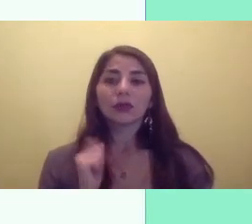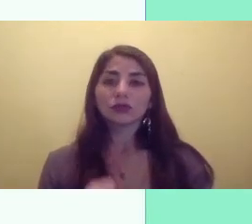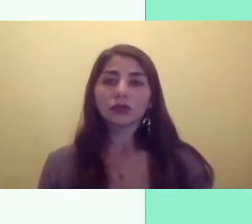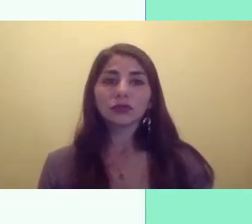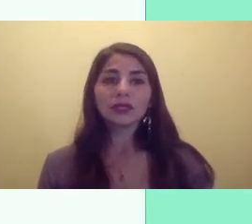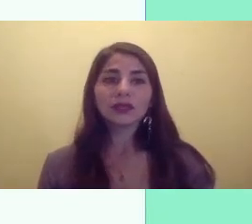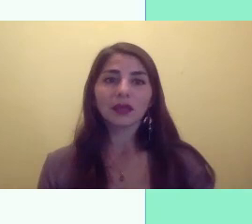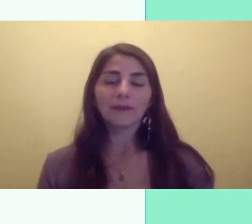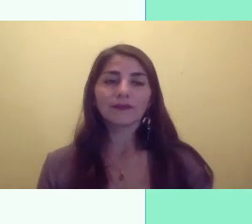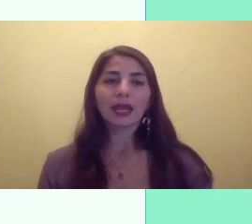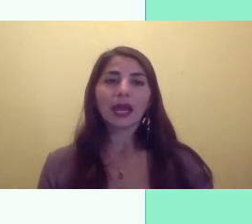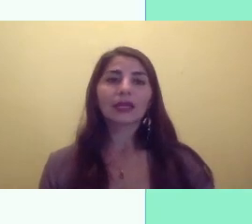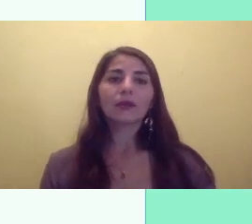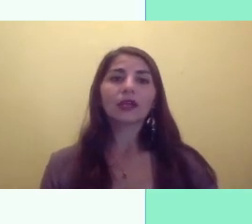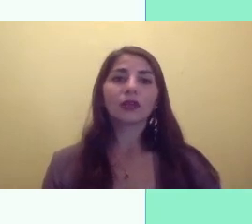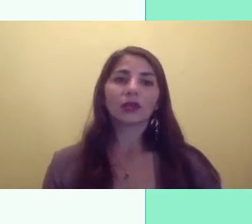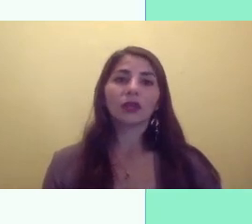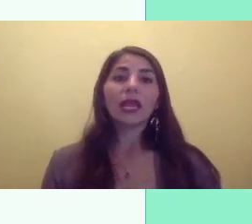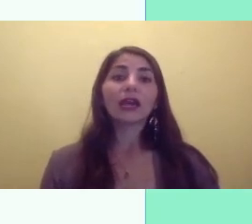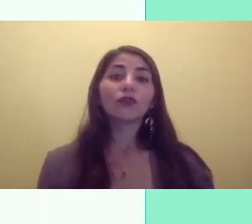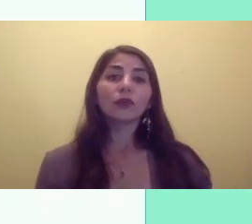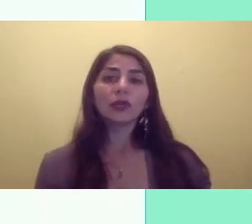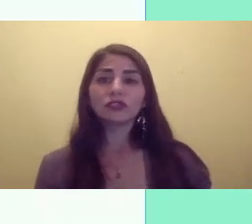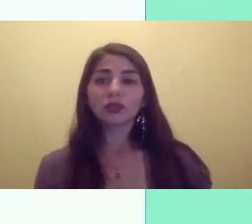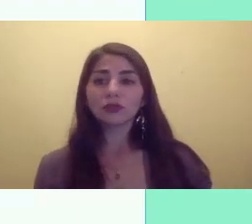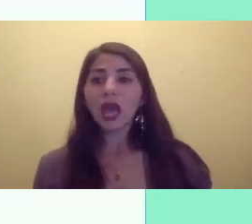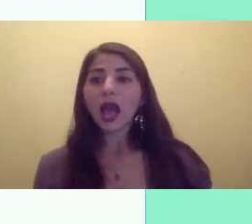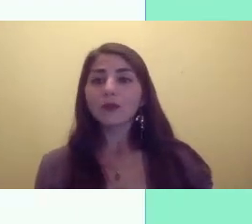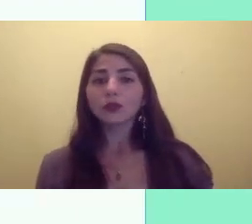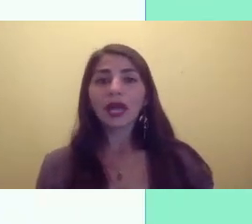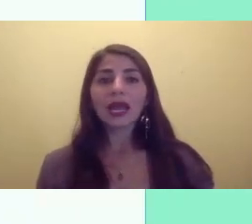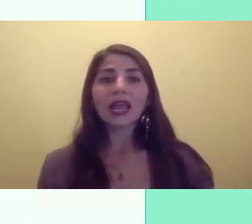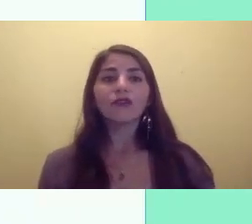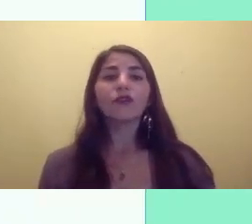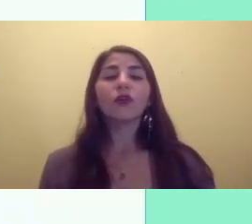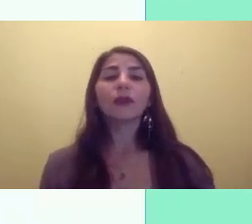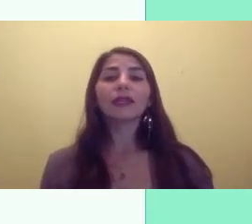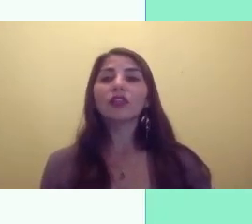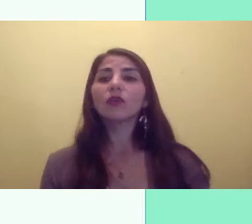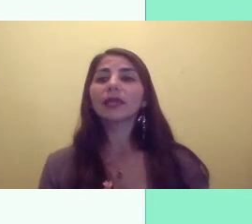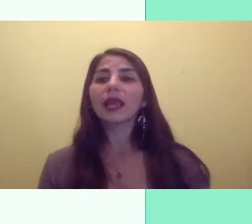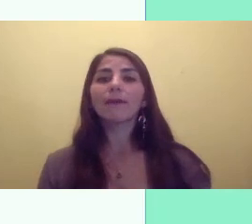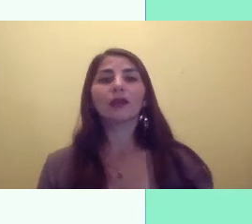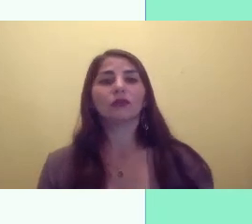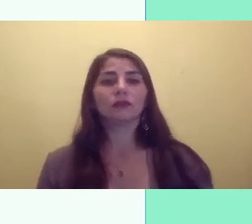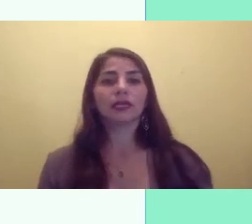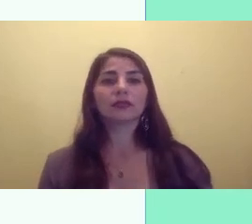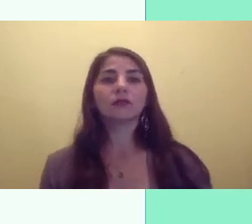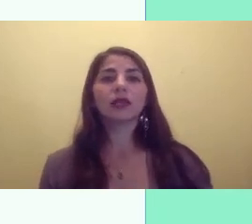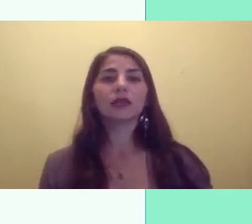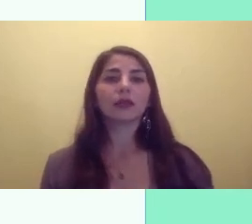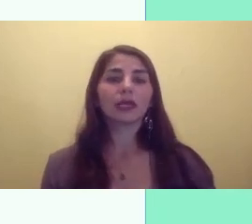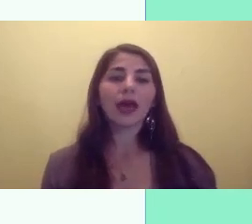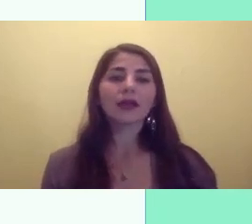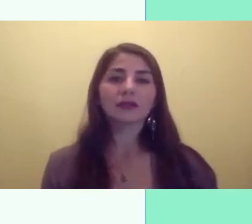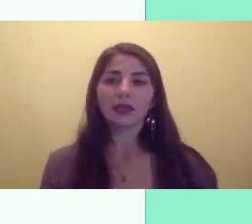Consideraciones en la ejecución de una seña. ¿A qué me refiero? La configuración apunta a la forma que adopta la mano para